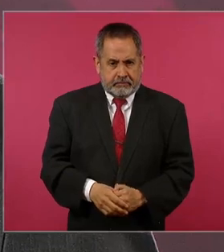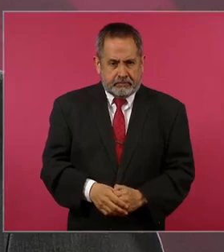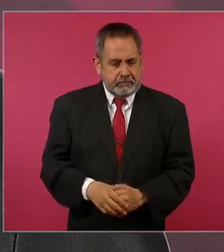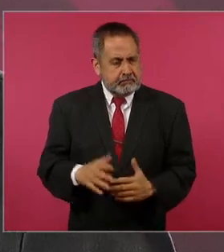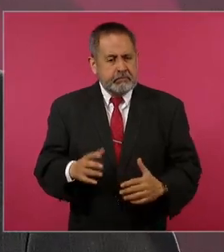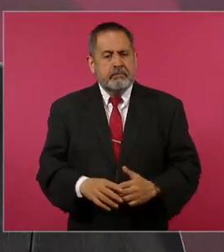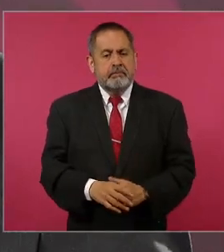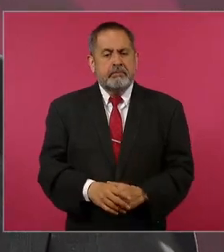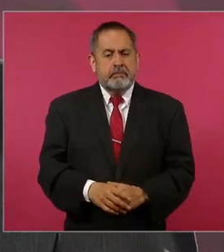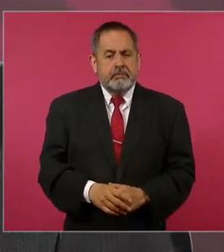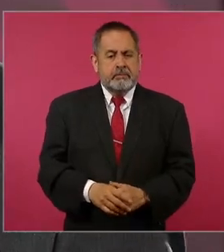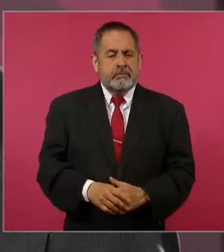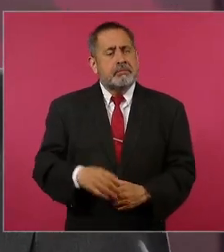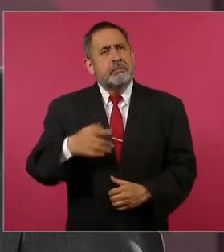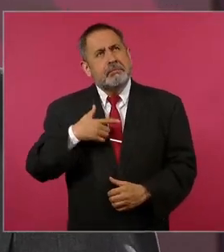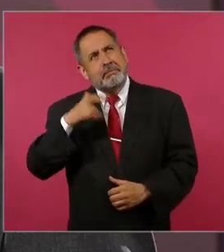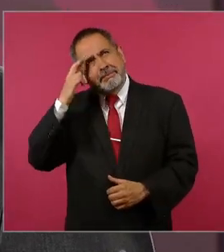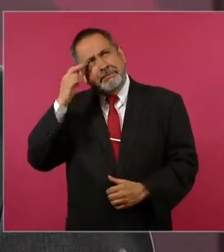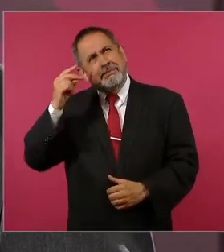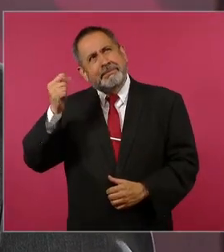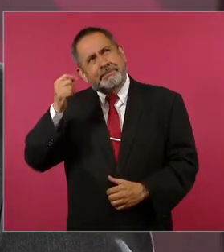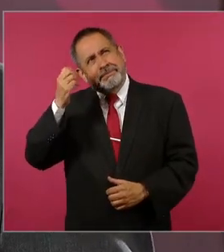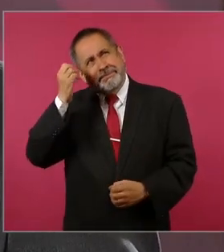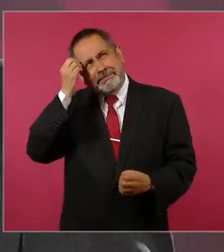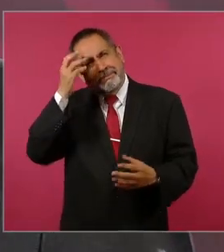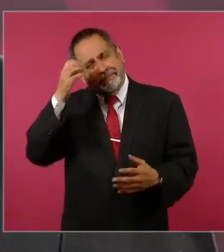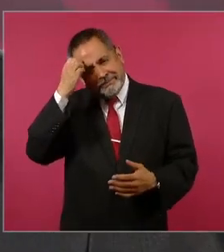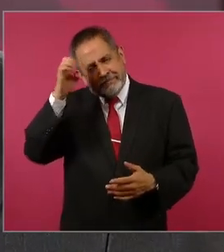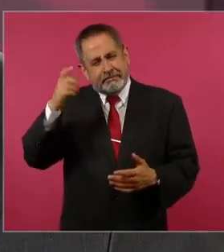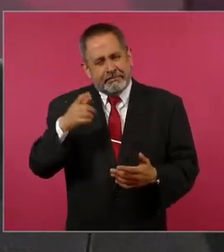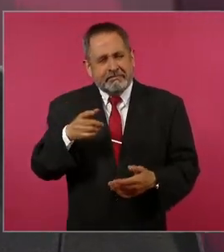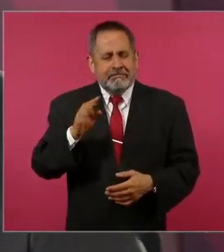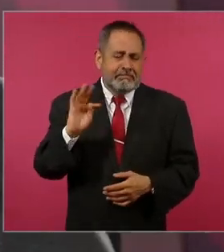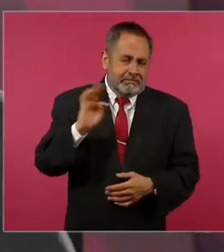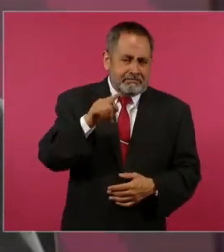Entonces, ¿qué voy a extrañar? Pues a lo mejor